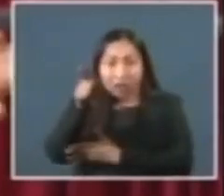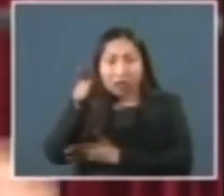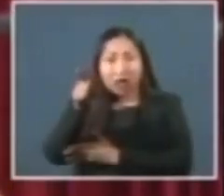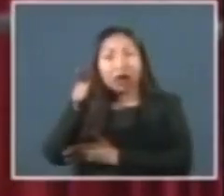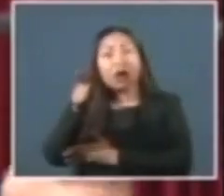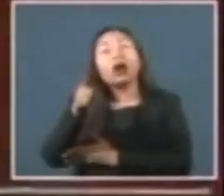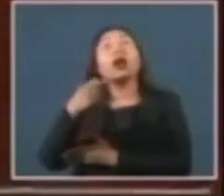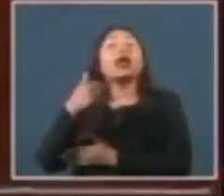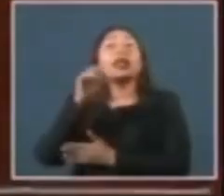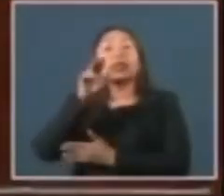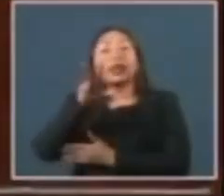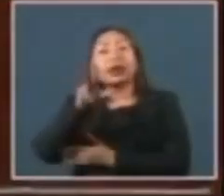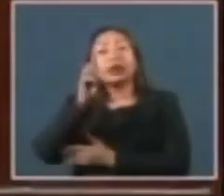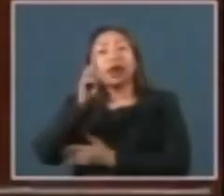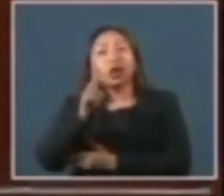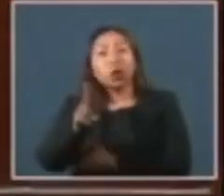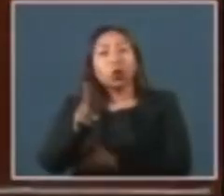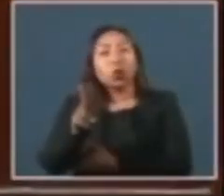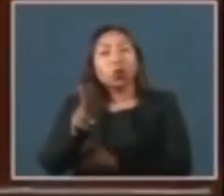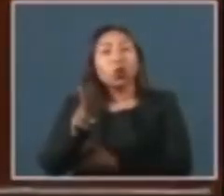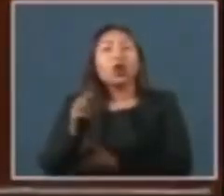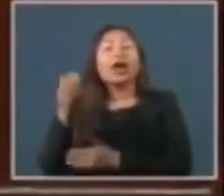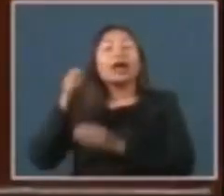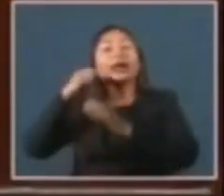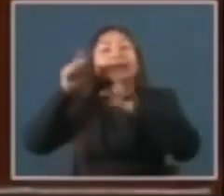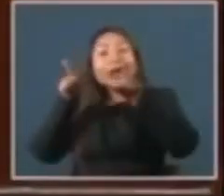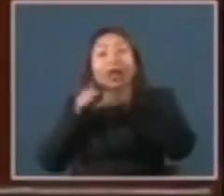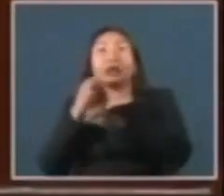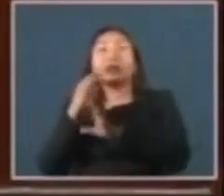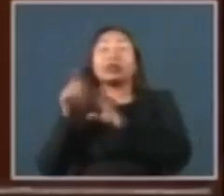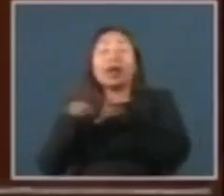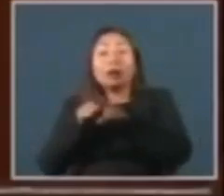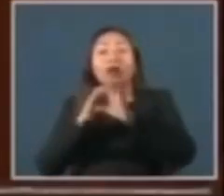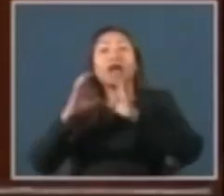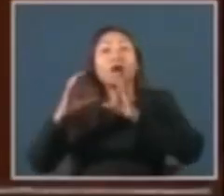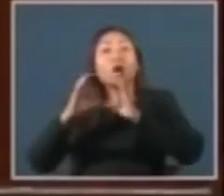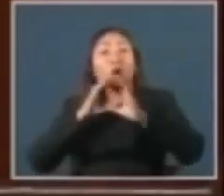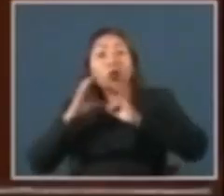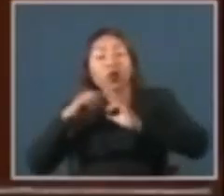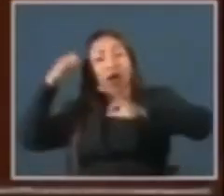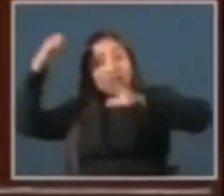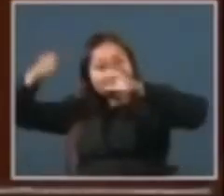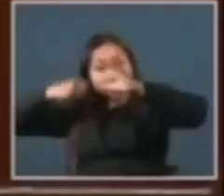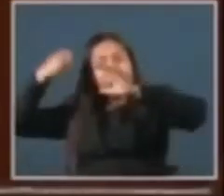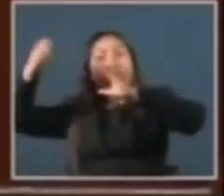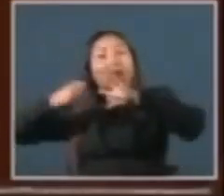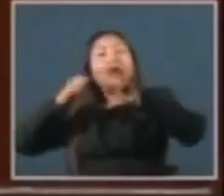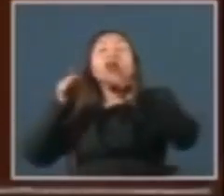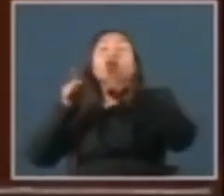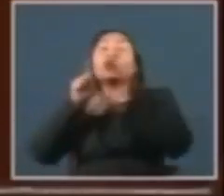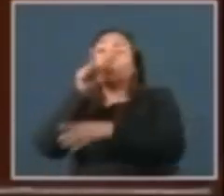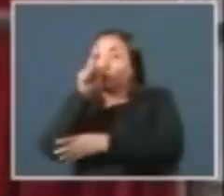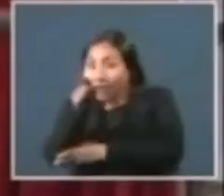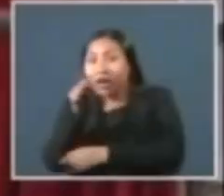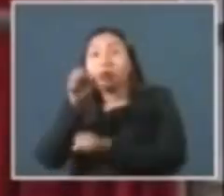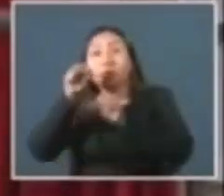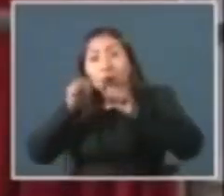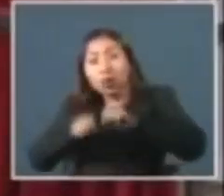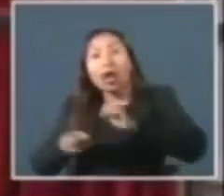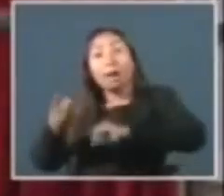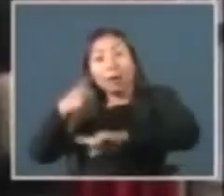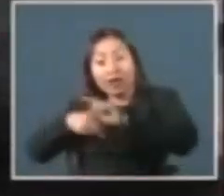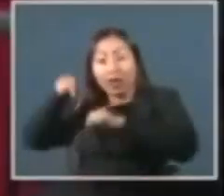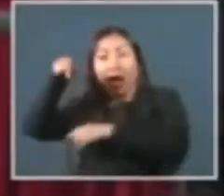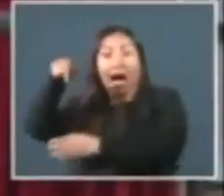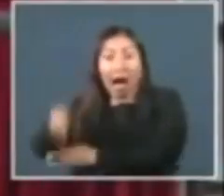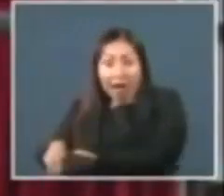fue notificado en todos los medios de comunicación y usted podía acudir en esos 10 días. Vinieron 6 personas